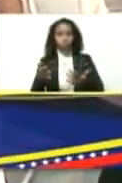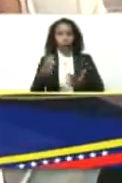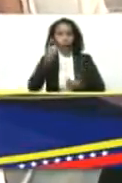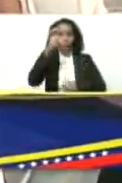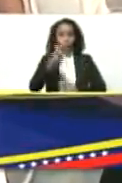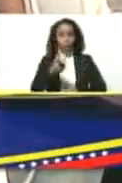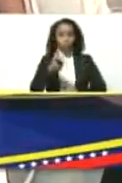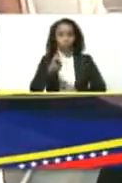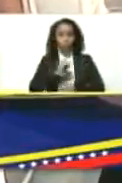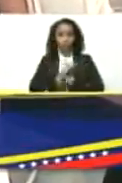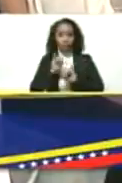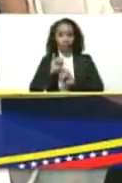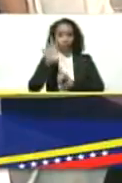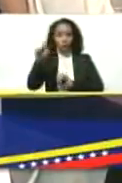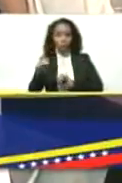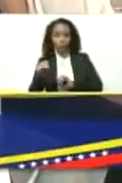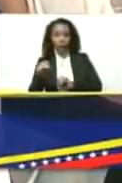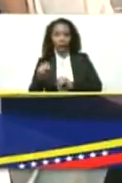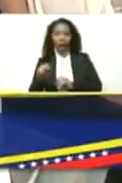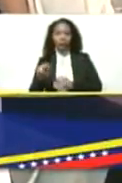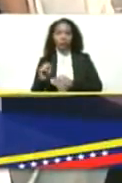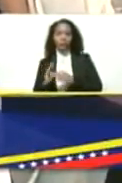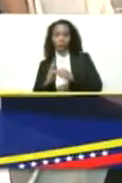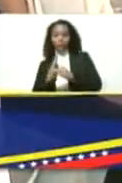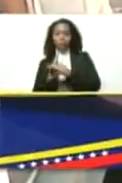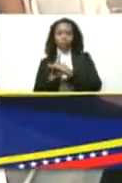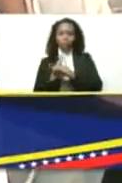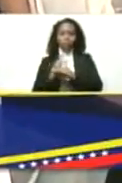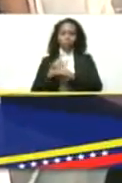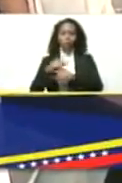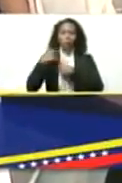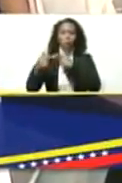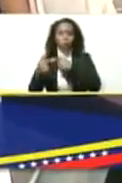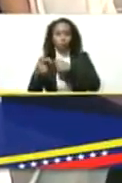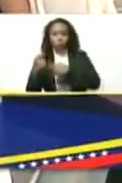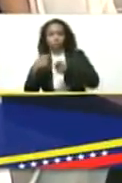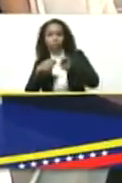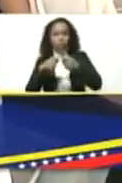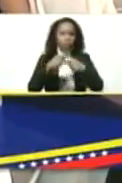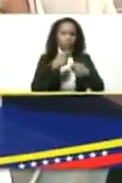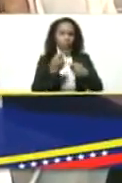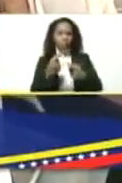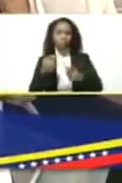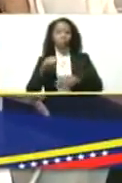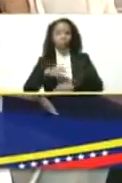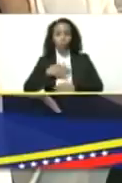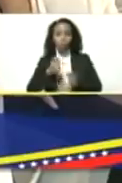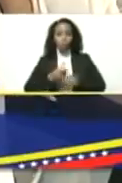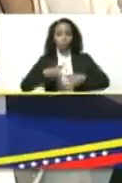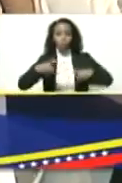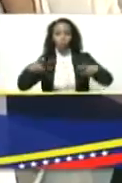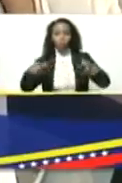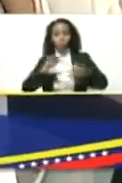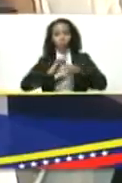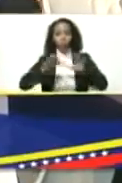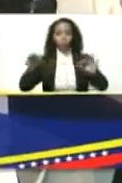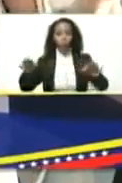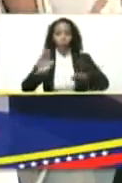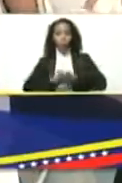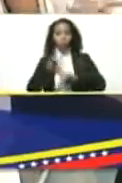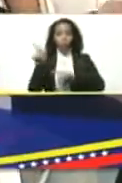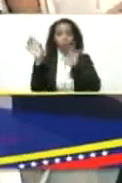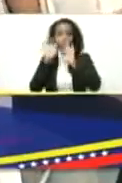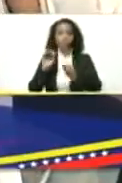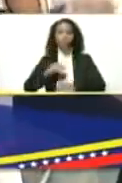final, evitar intermediarios, como usted lo dijo, y bueno, podemos maximizar el encadenamiento productivo porque de esa manera